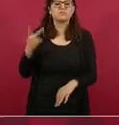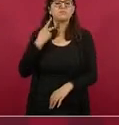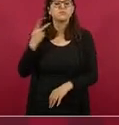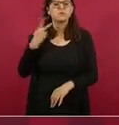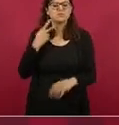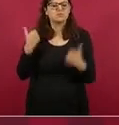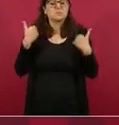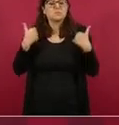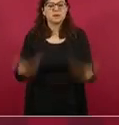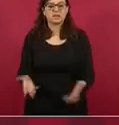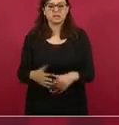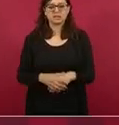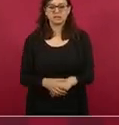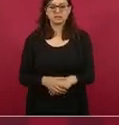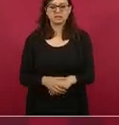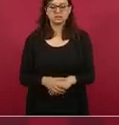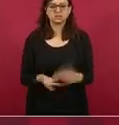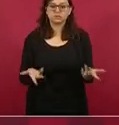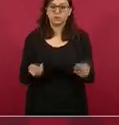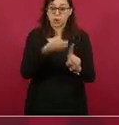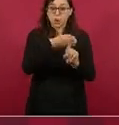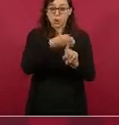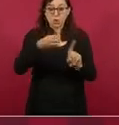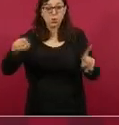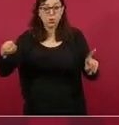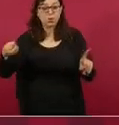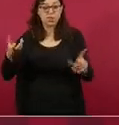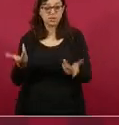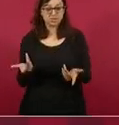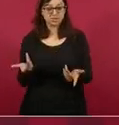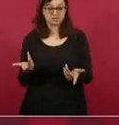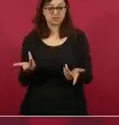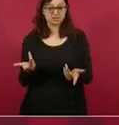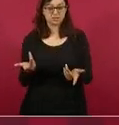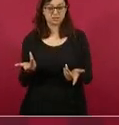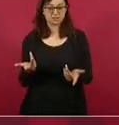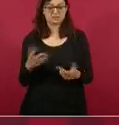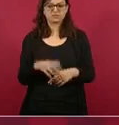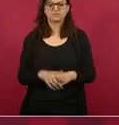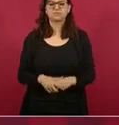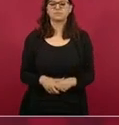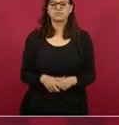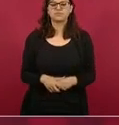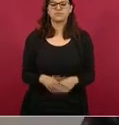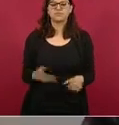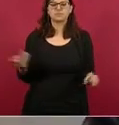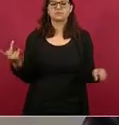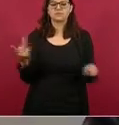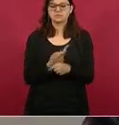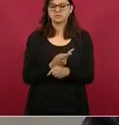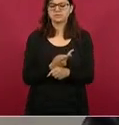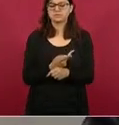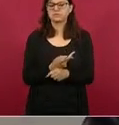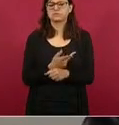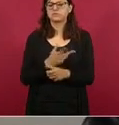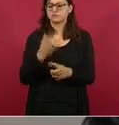¿Qué se está haciendo con los cambios constitucionales a las